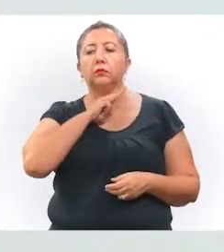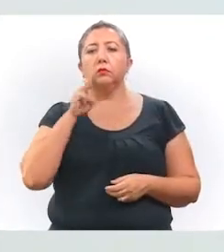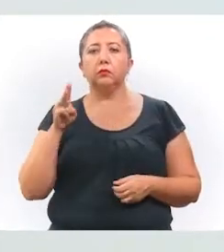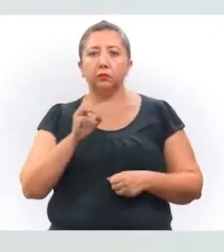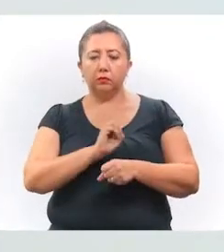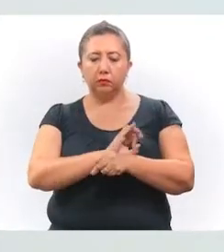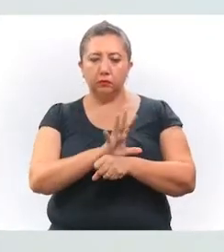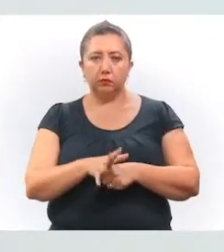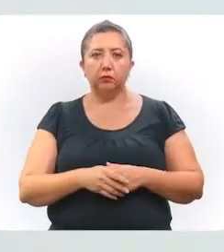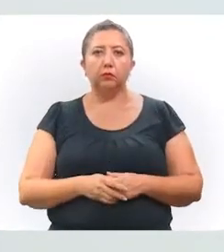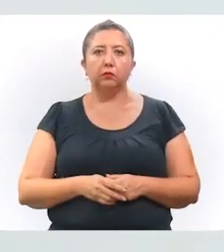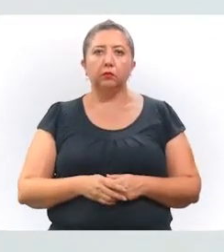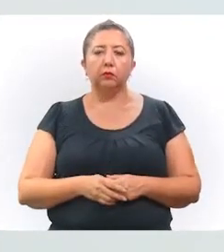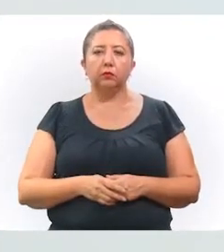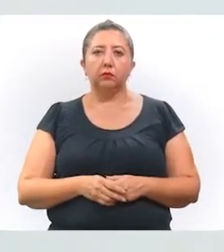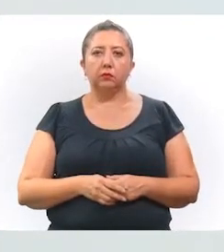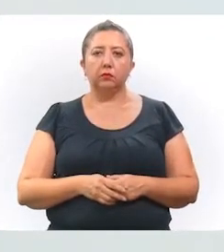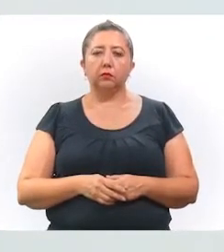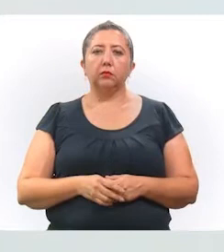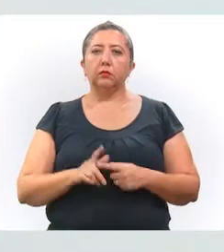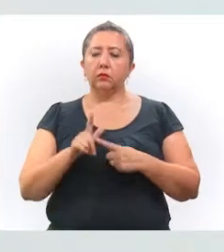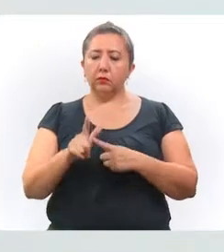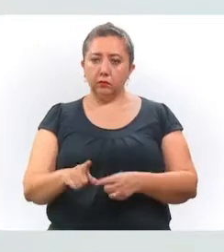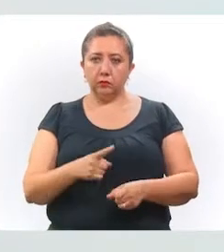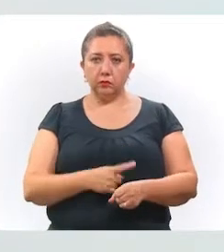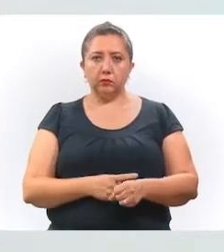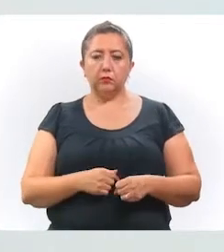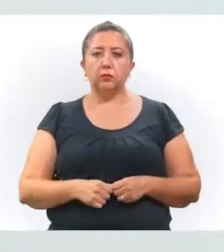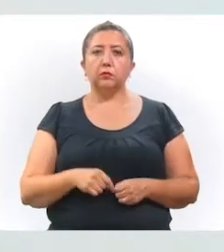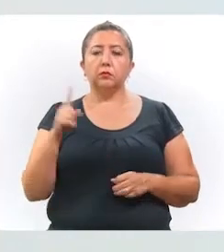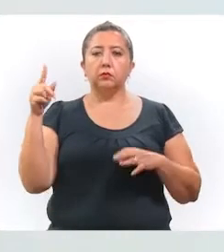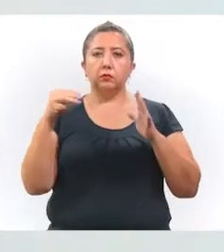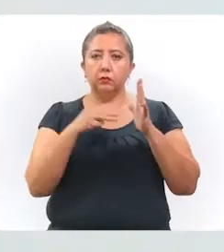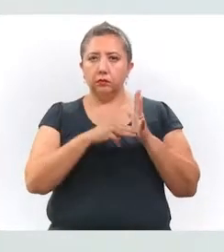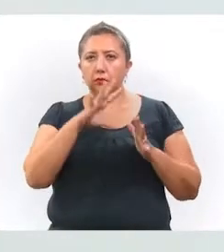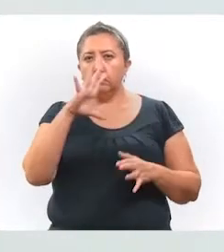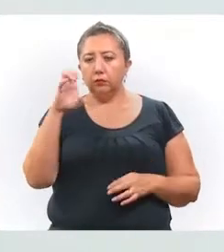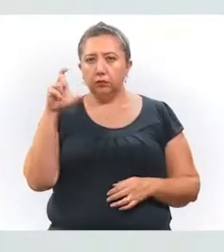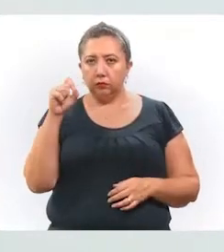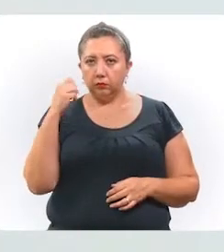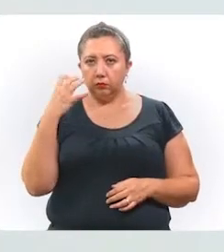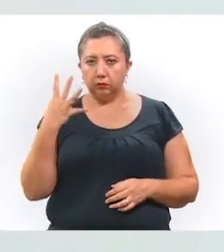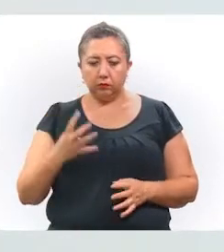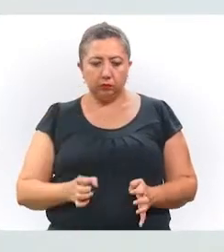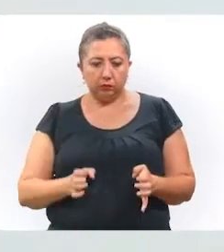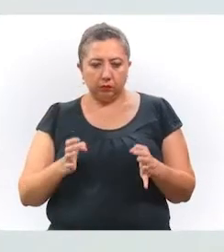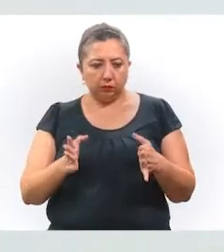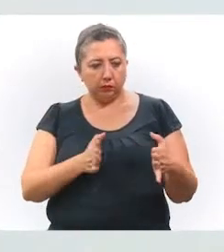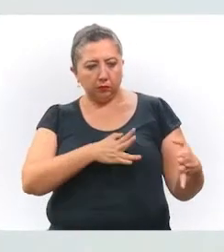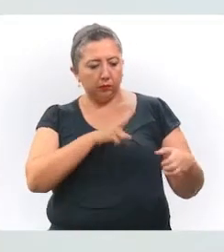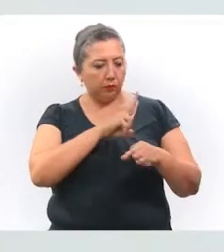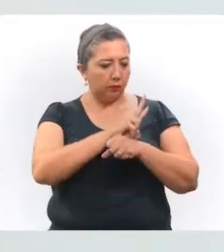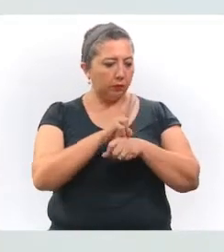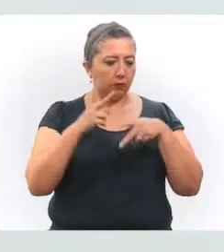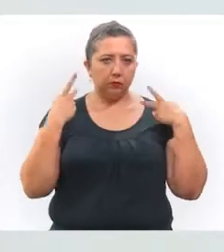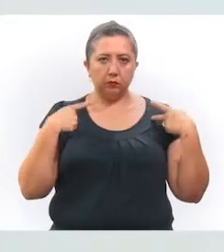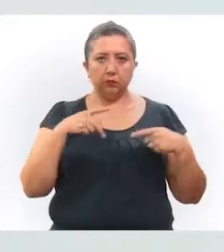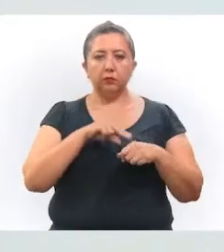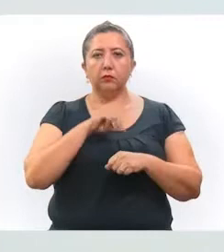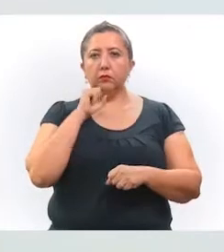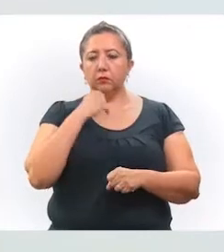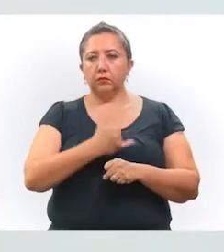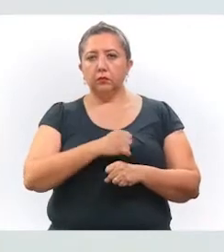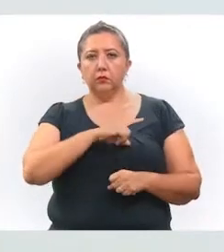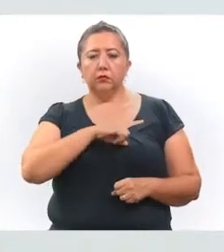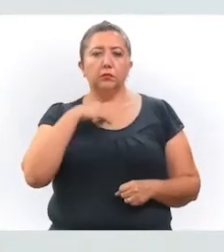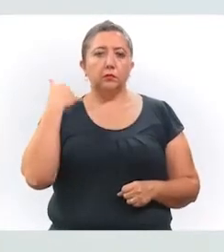fallecidas a causa del coronavirus. De los casos activos, 1.524 están estables, aislados y monitoreados por personal